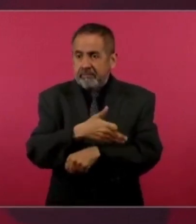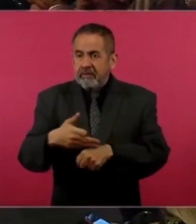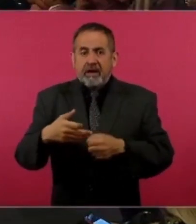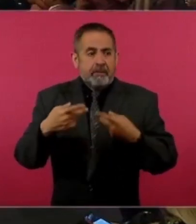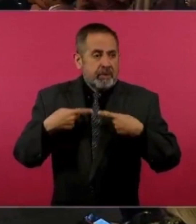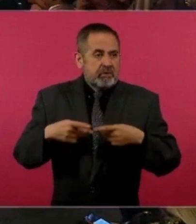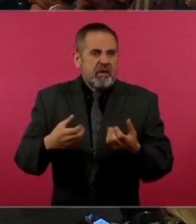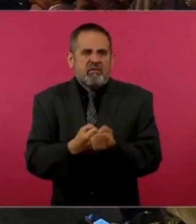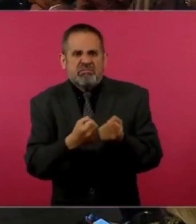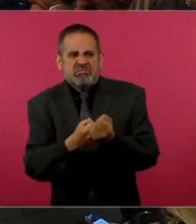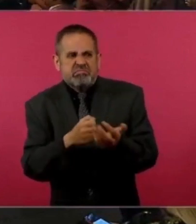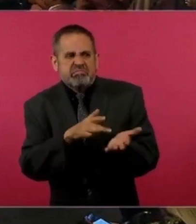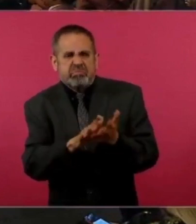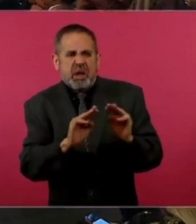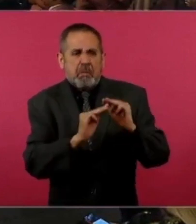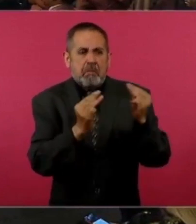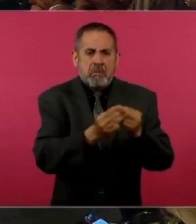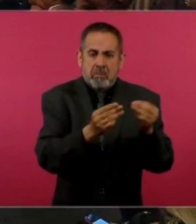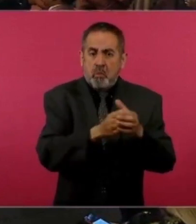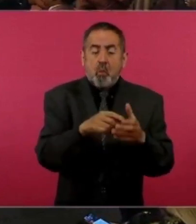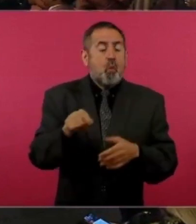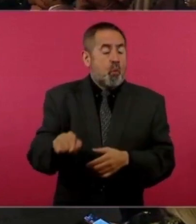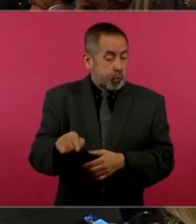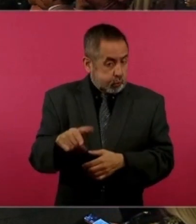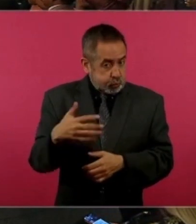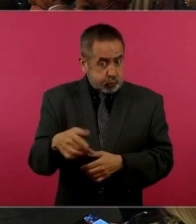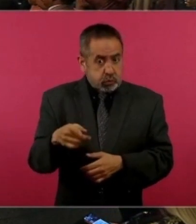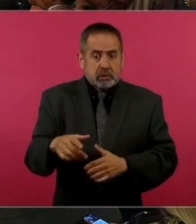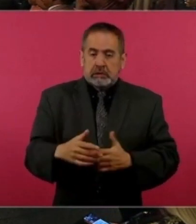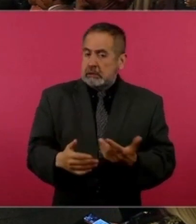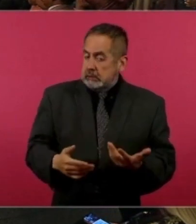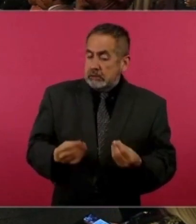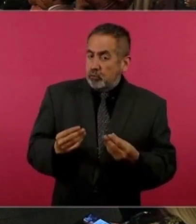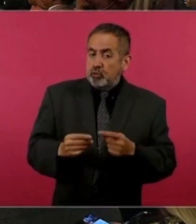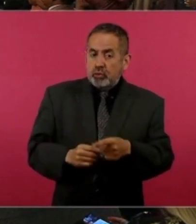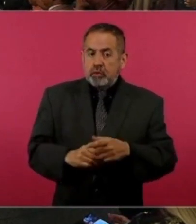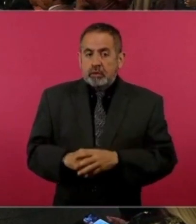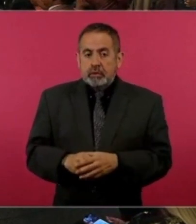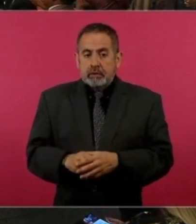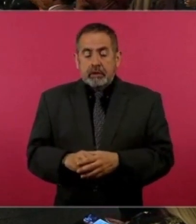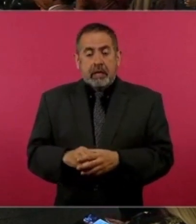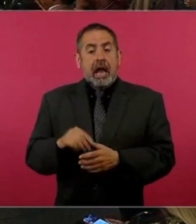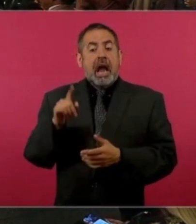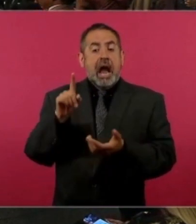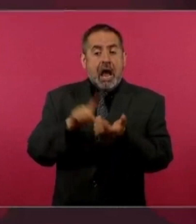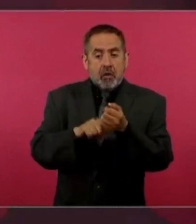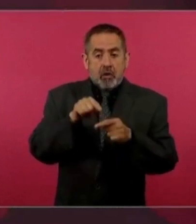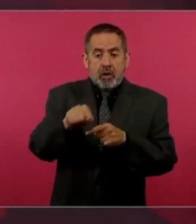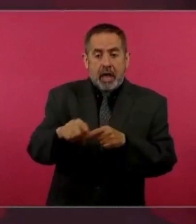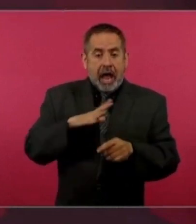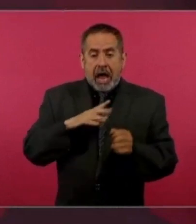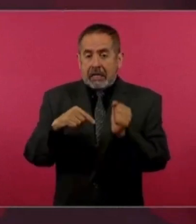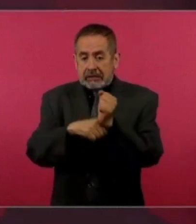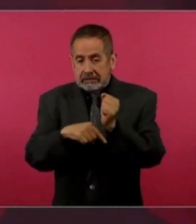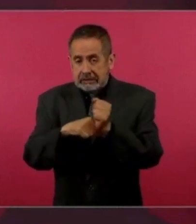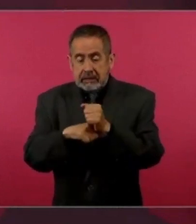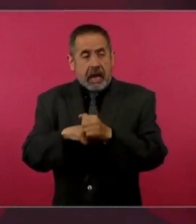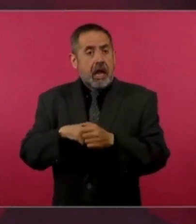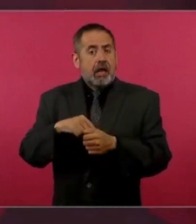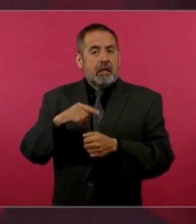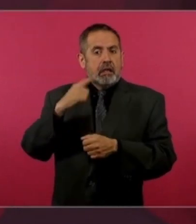La gente los apoya, al grado que hay pistas clandestinas en donde